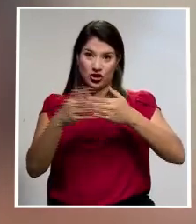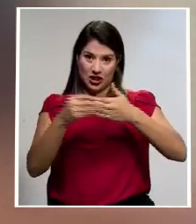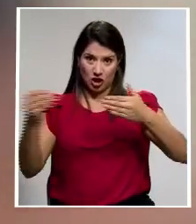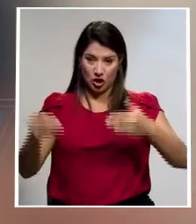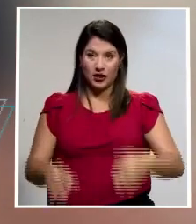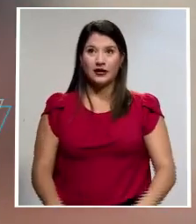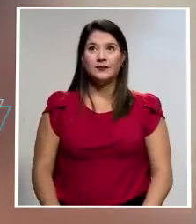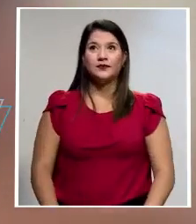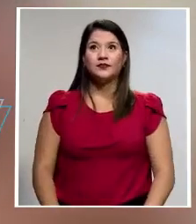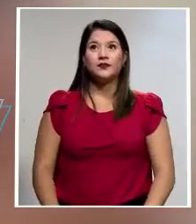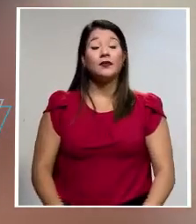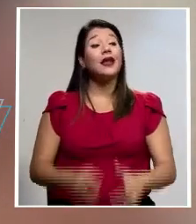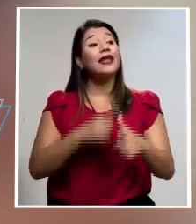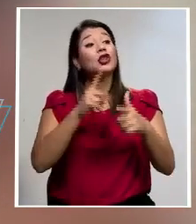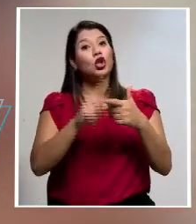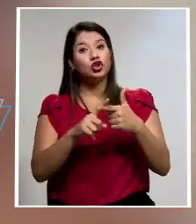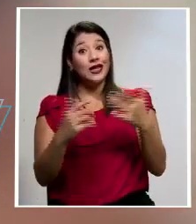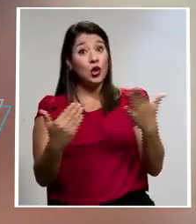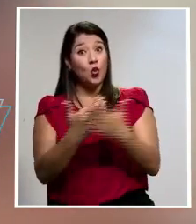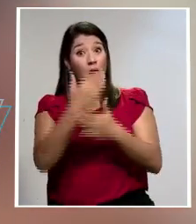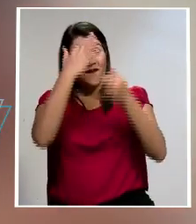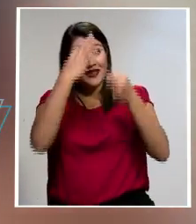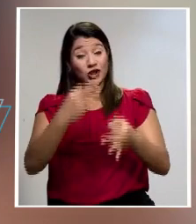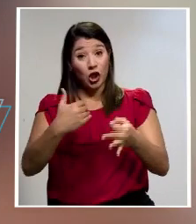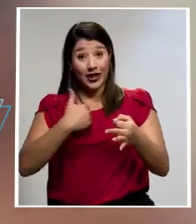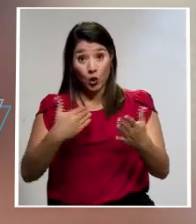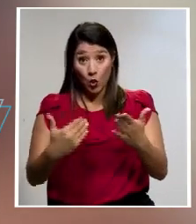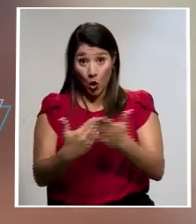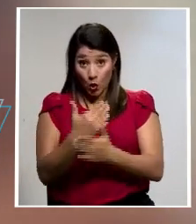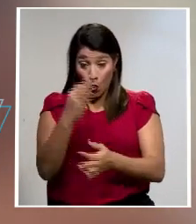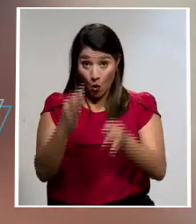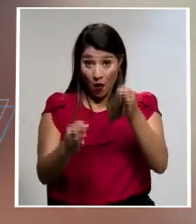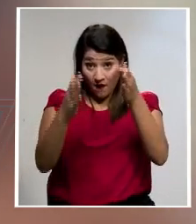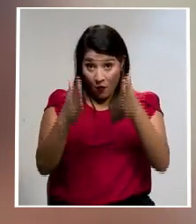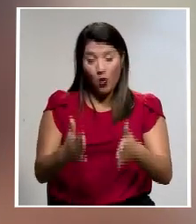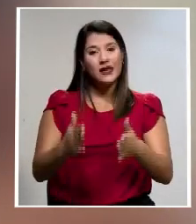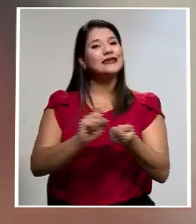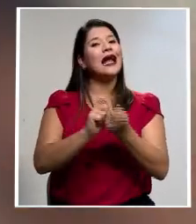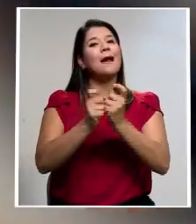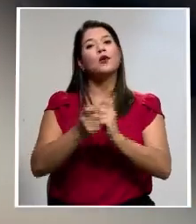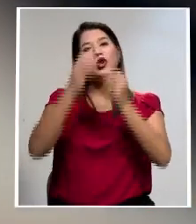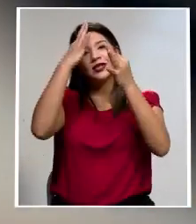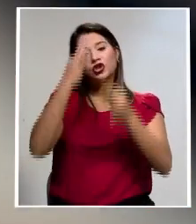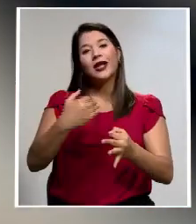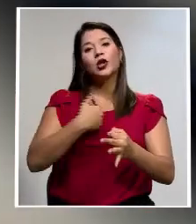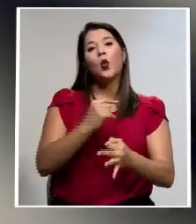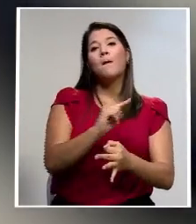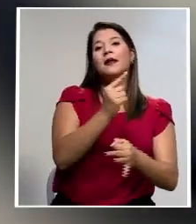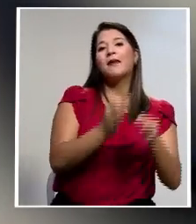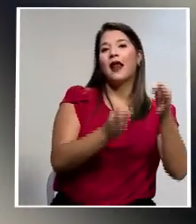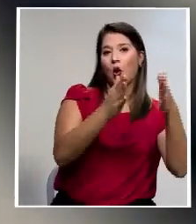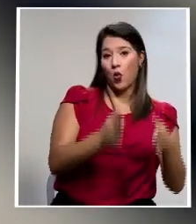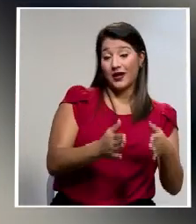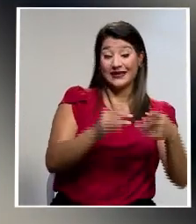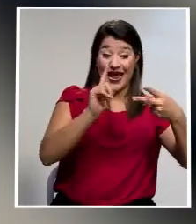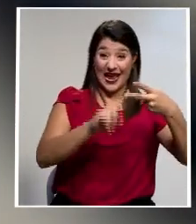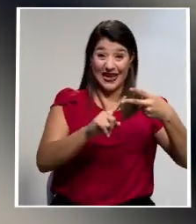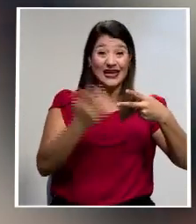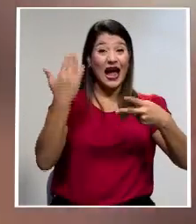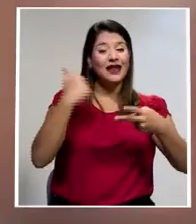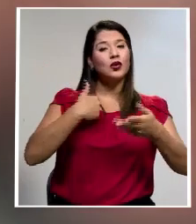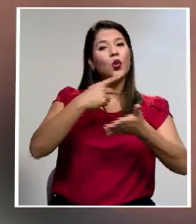levantar la fianza que se le había otorgado al señor Carlos Cerdas de $5 millones de dólares y a la señora